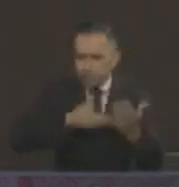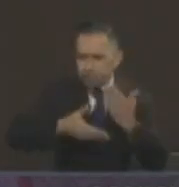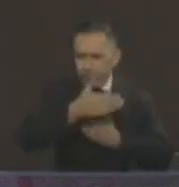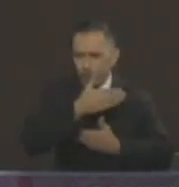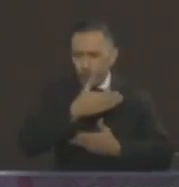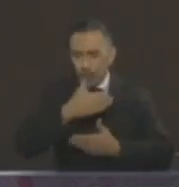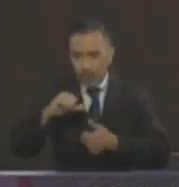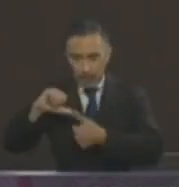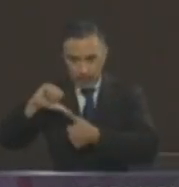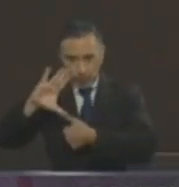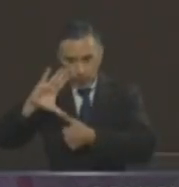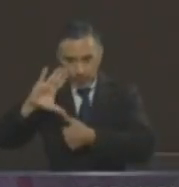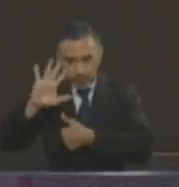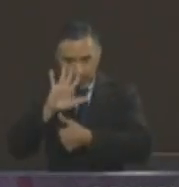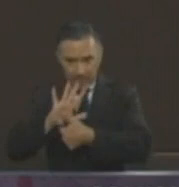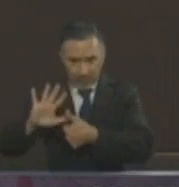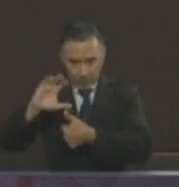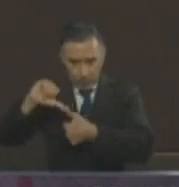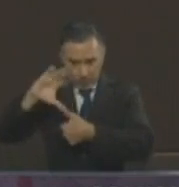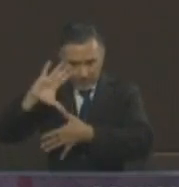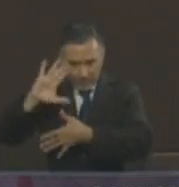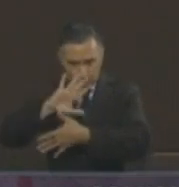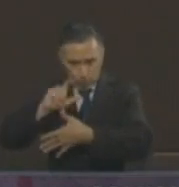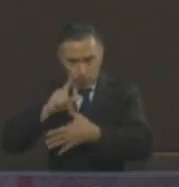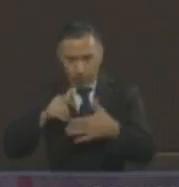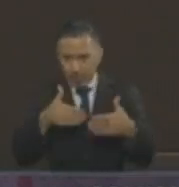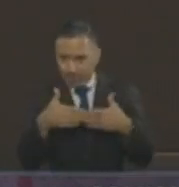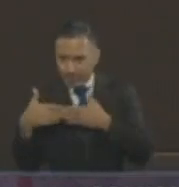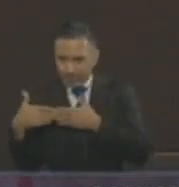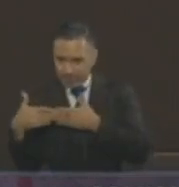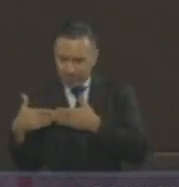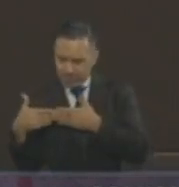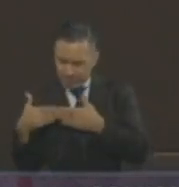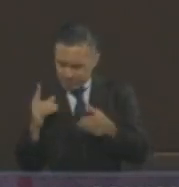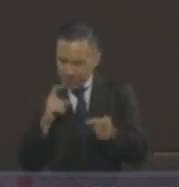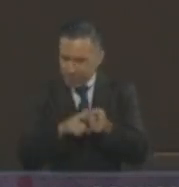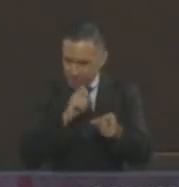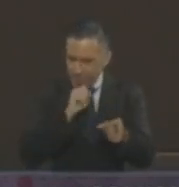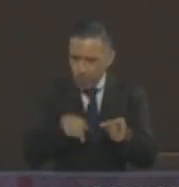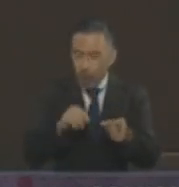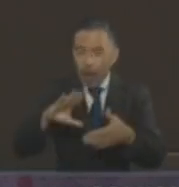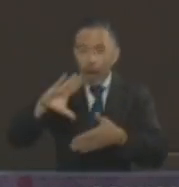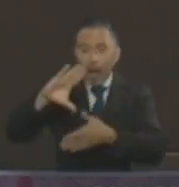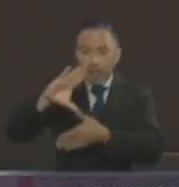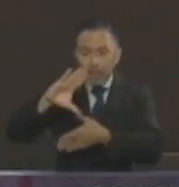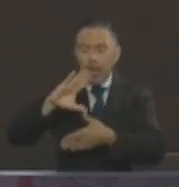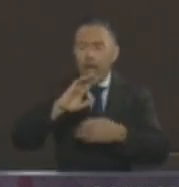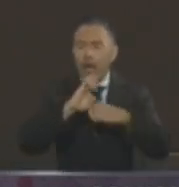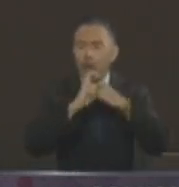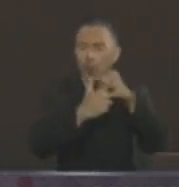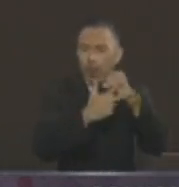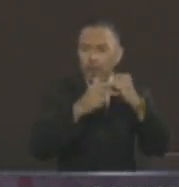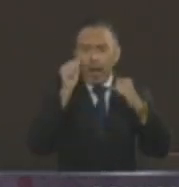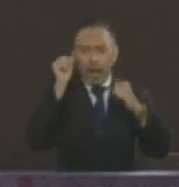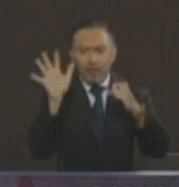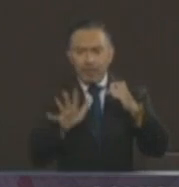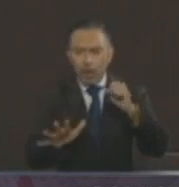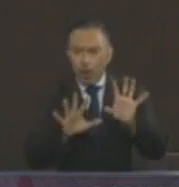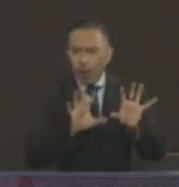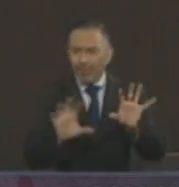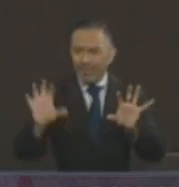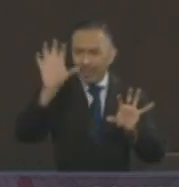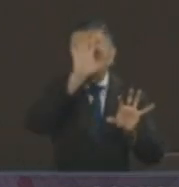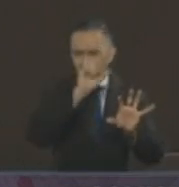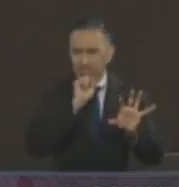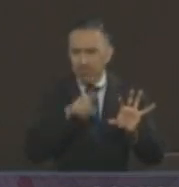al margen de esta realidad América al igual que el resto de los continentes se ve envuelto en esta dinámica contando con